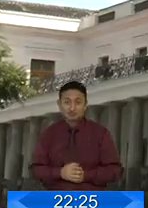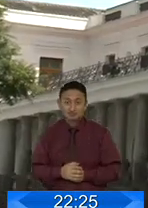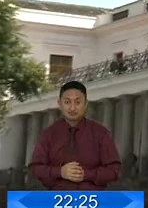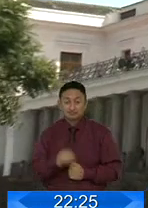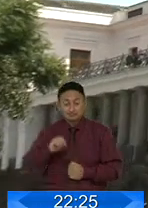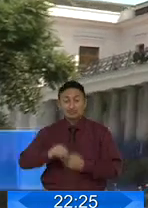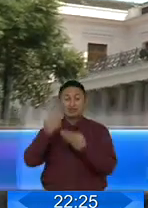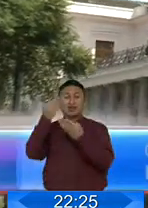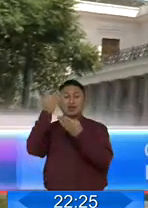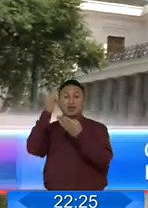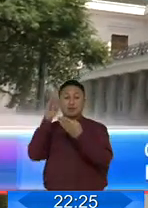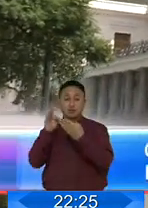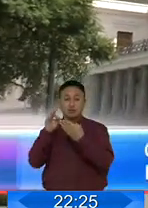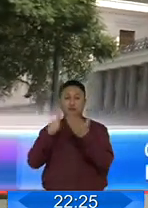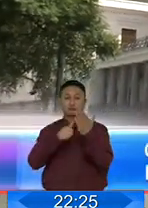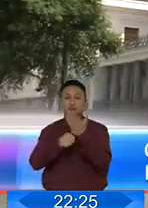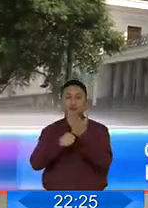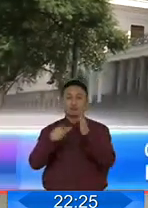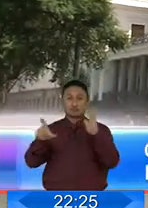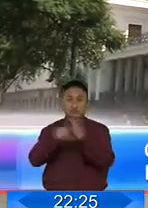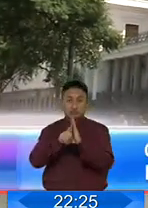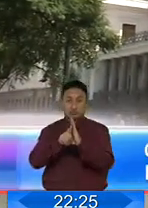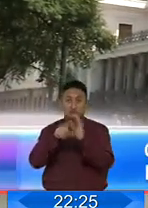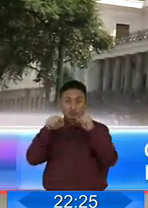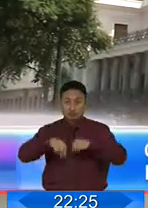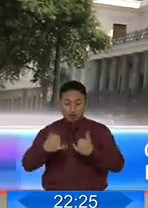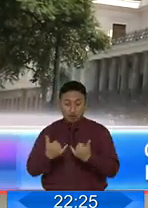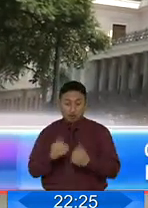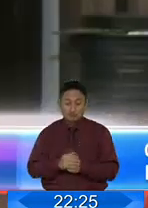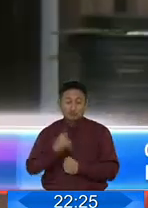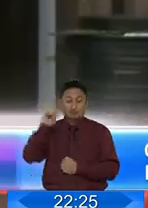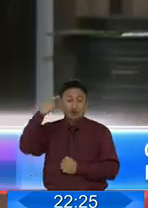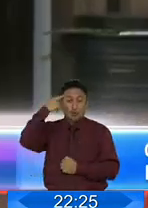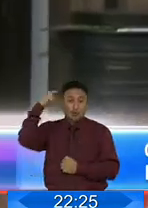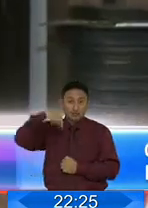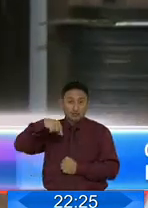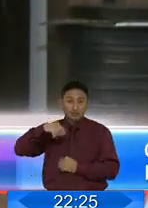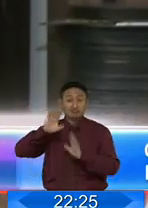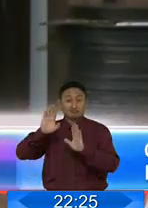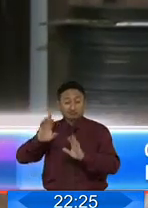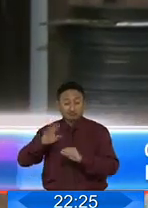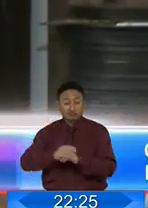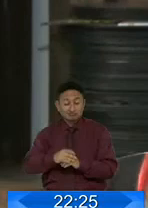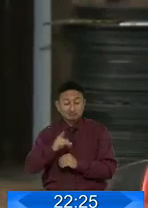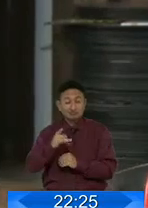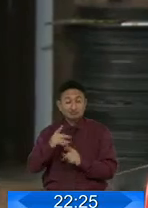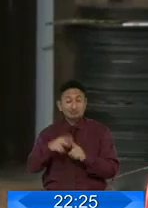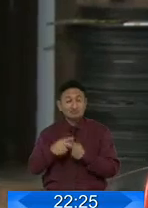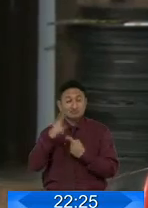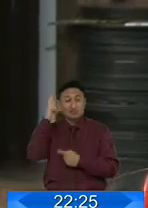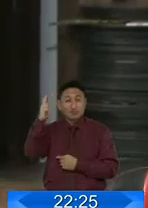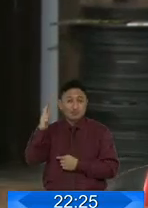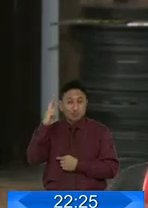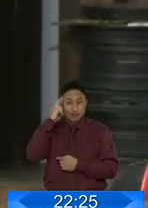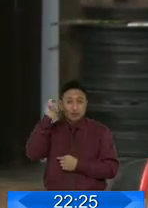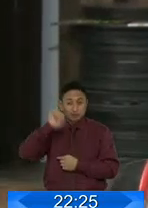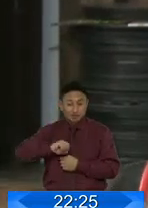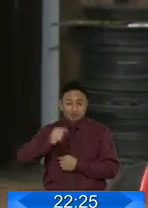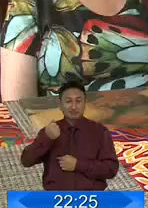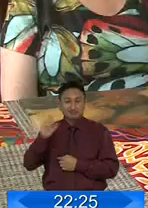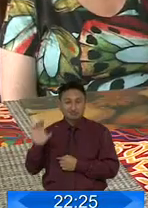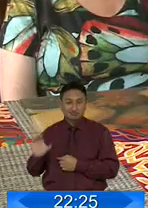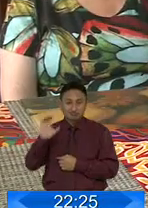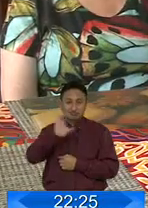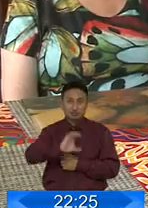presupuesto entrará por el Ministerio de la Ley, aún guardan la expectativa de que el gobierno reflexione sobre la problemática y reasigne los recursos